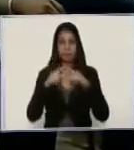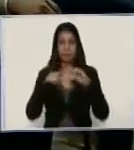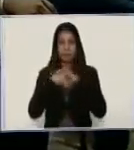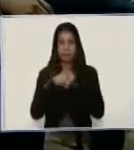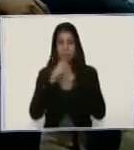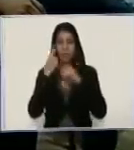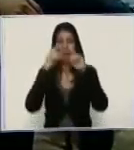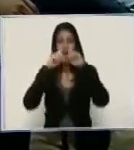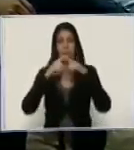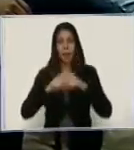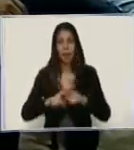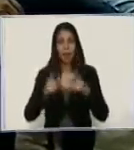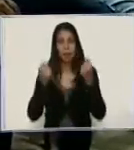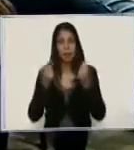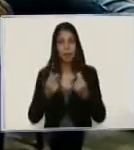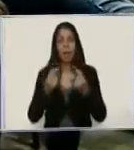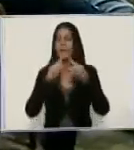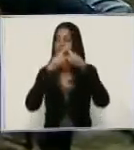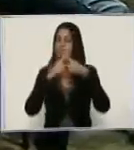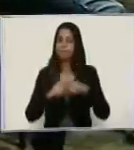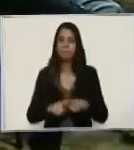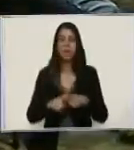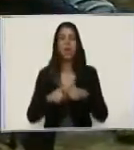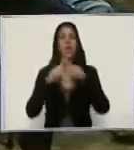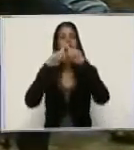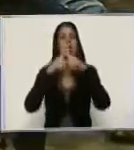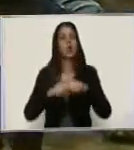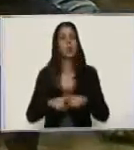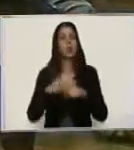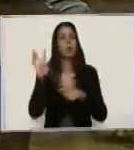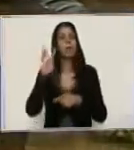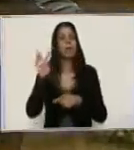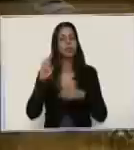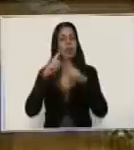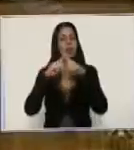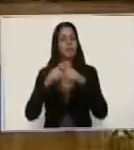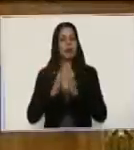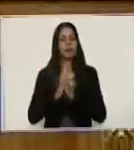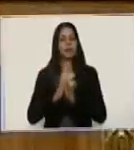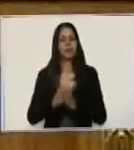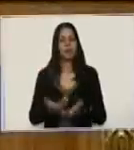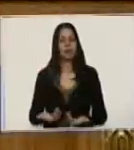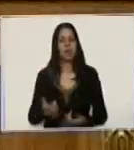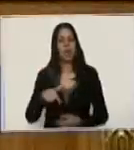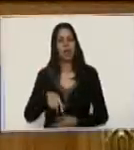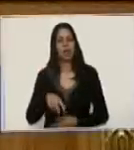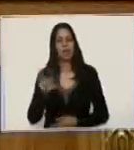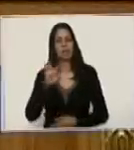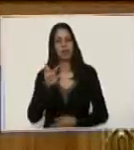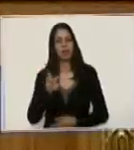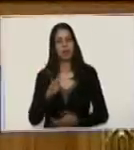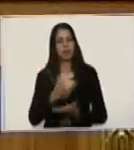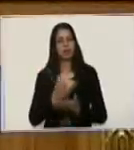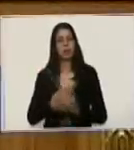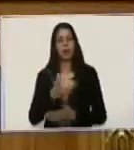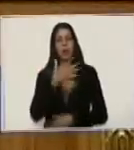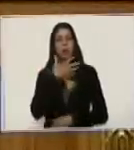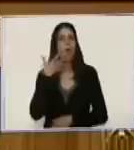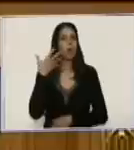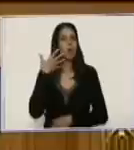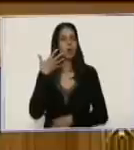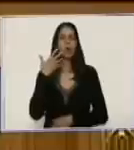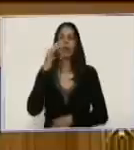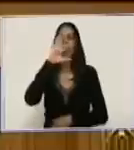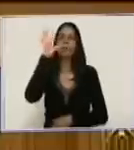vean sus números correctos, por favor. Aquí hay más, y lo digo con orgullo, porque aquí siempre recibimos a los camaradas de todos